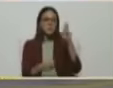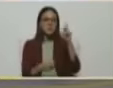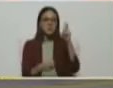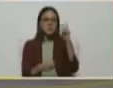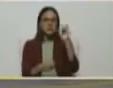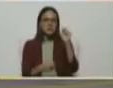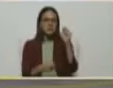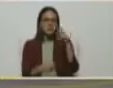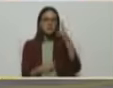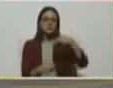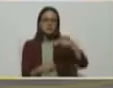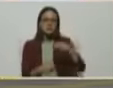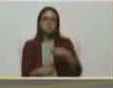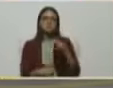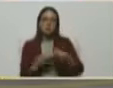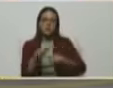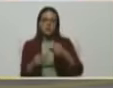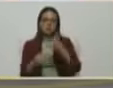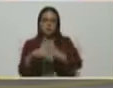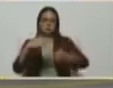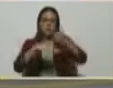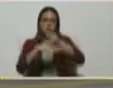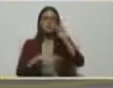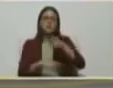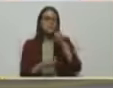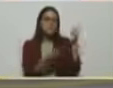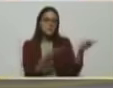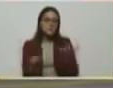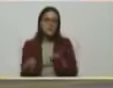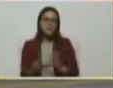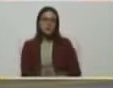Exploration Caribbean Limited. Bienvenido.